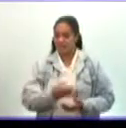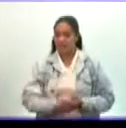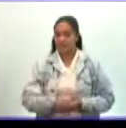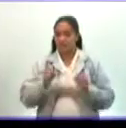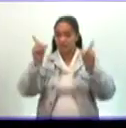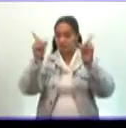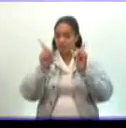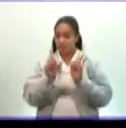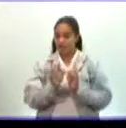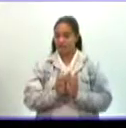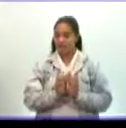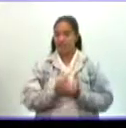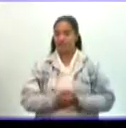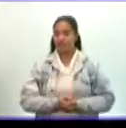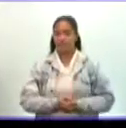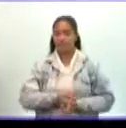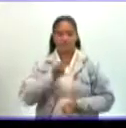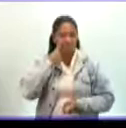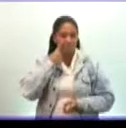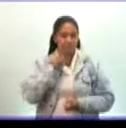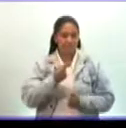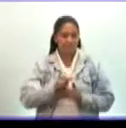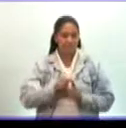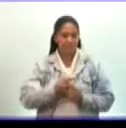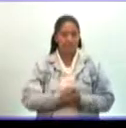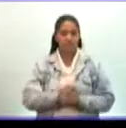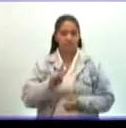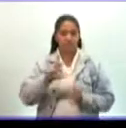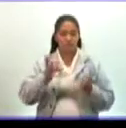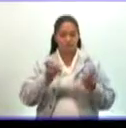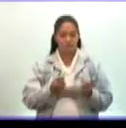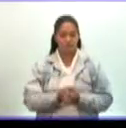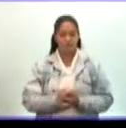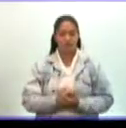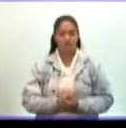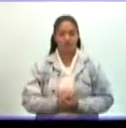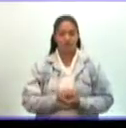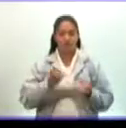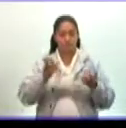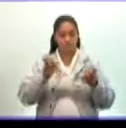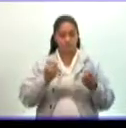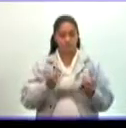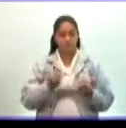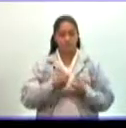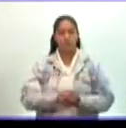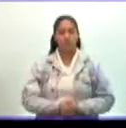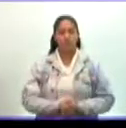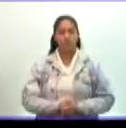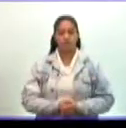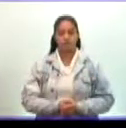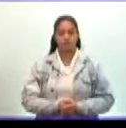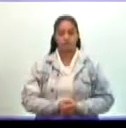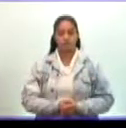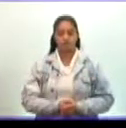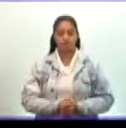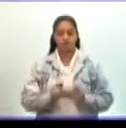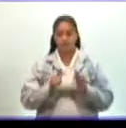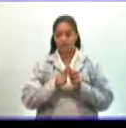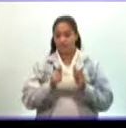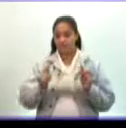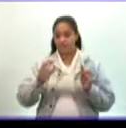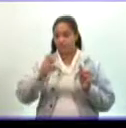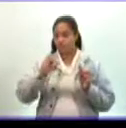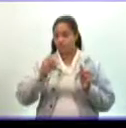figura identificados los valores que hemos estado calculando. El del segmento OA y el